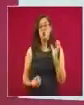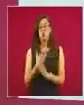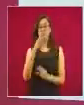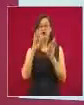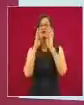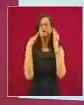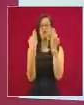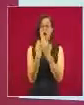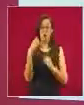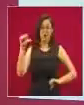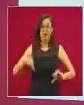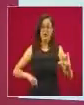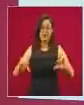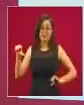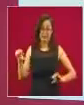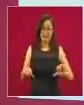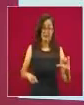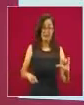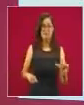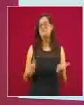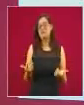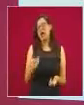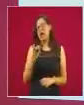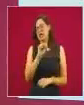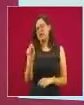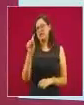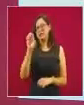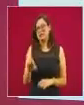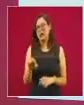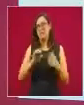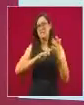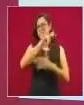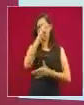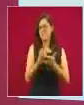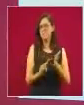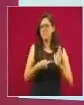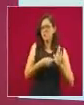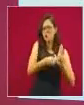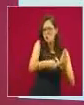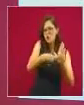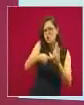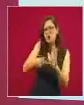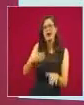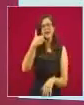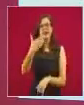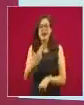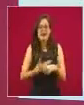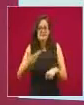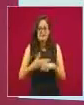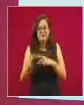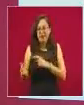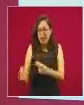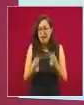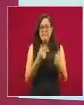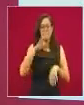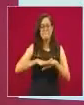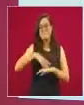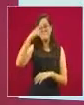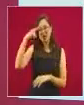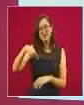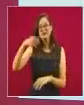normalidad, pues lo que el ISSSTE está pretendiendo hacer con estos programas es agilizar, dar más